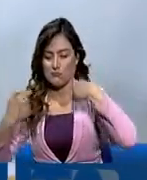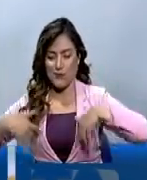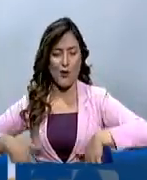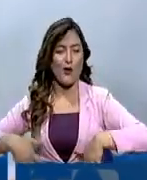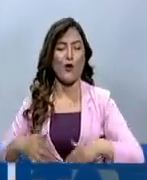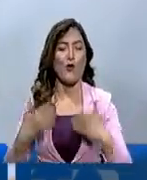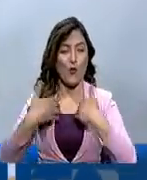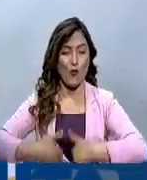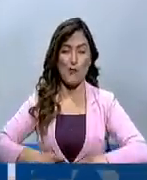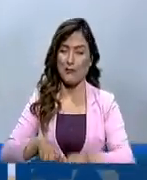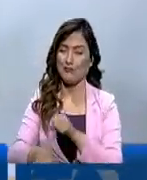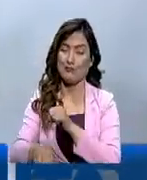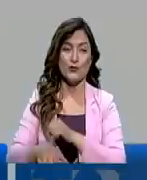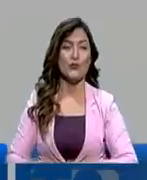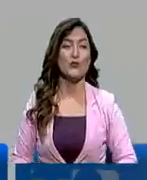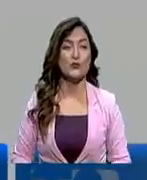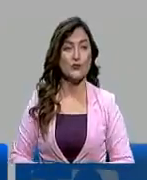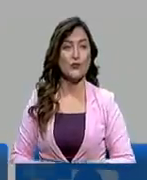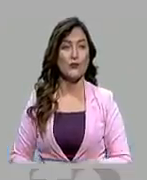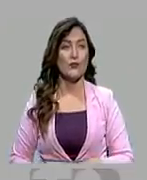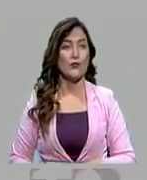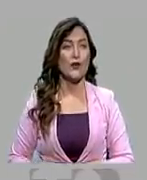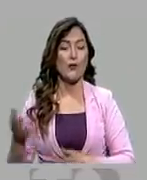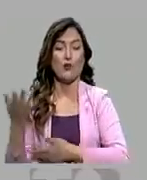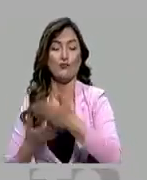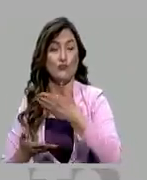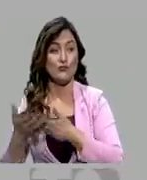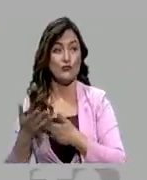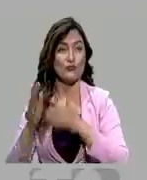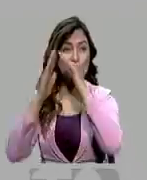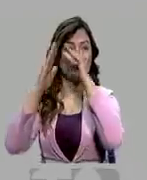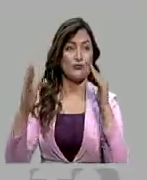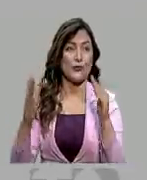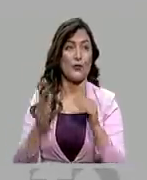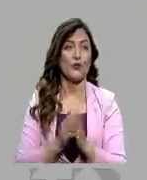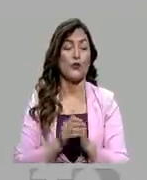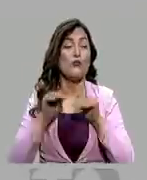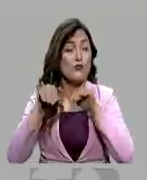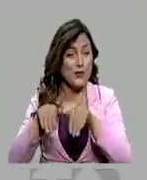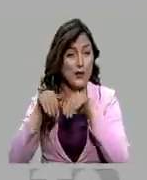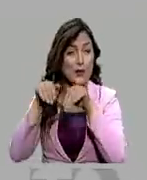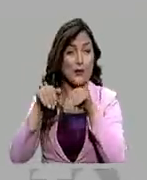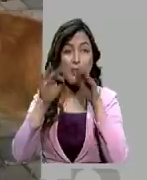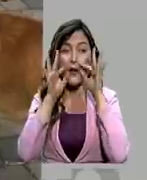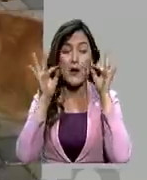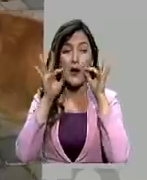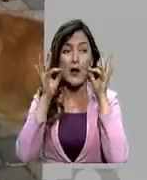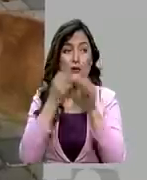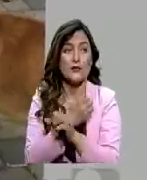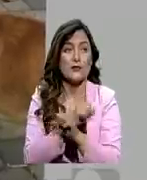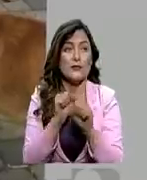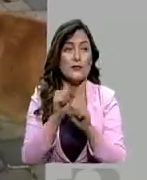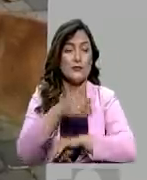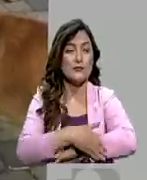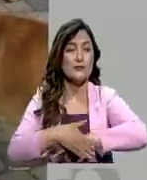cuerpo lamentablemente quedó totalmente destrozado. Compartía su hogar con decenas de perros y gatos que había rescatado de la calle. Ese amor